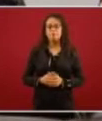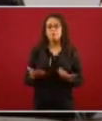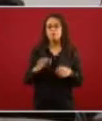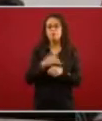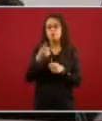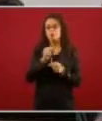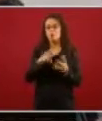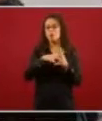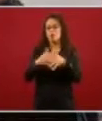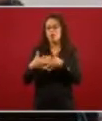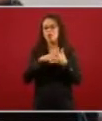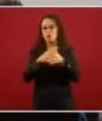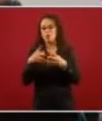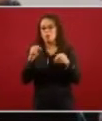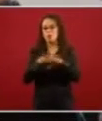distorsionar